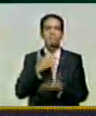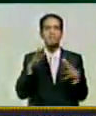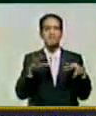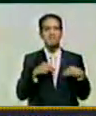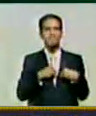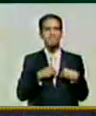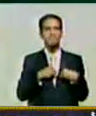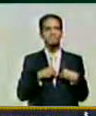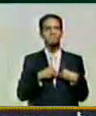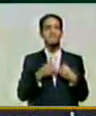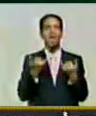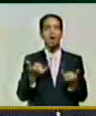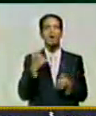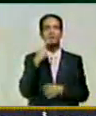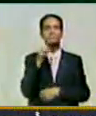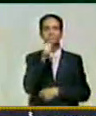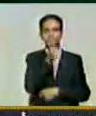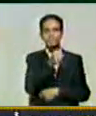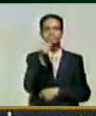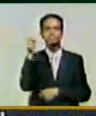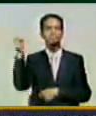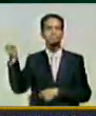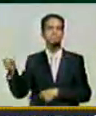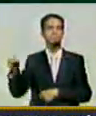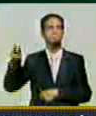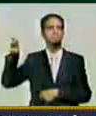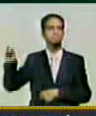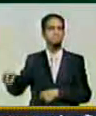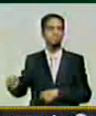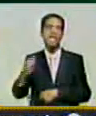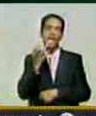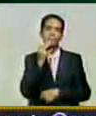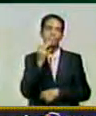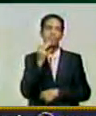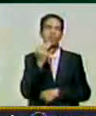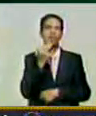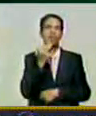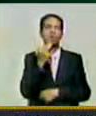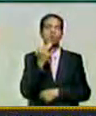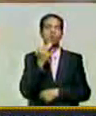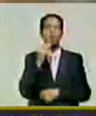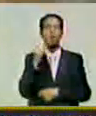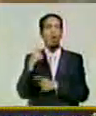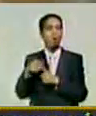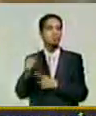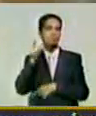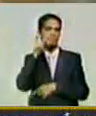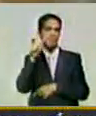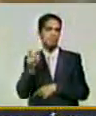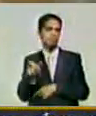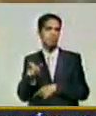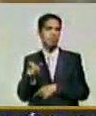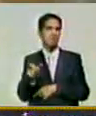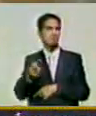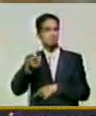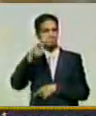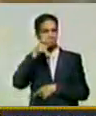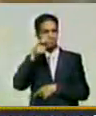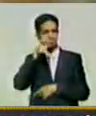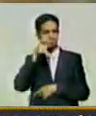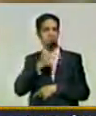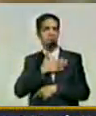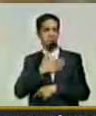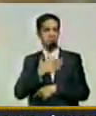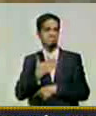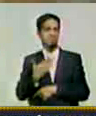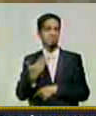dar la palabra al Fiscal General de la República, y si alguno de los garantes que, a quienes agradecemos que se han